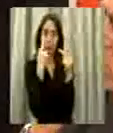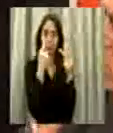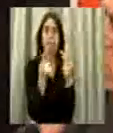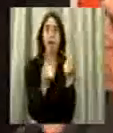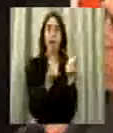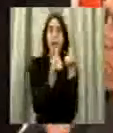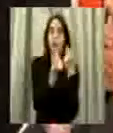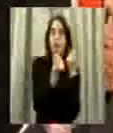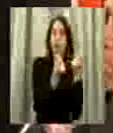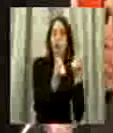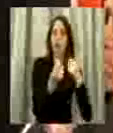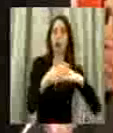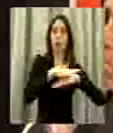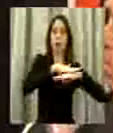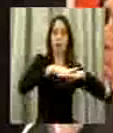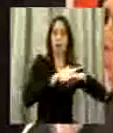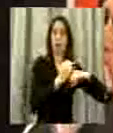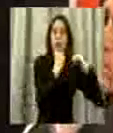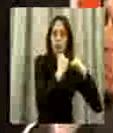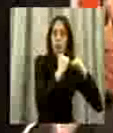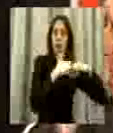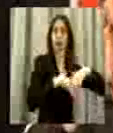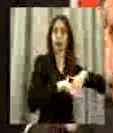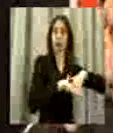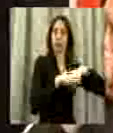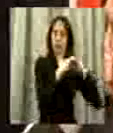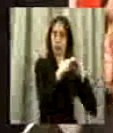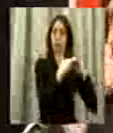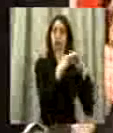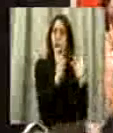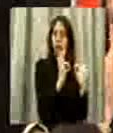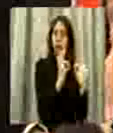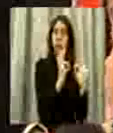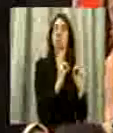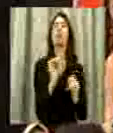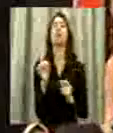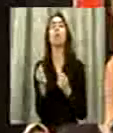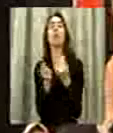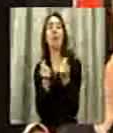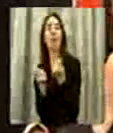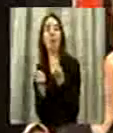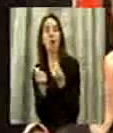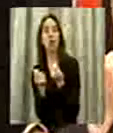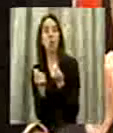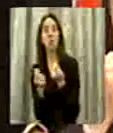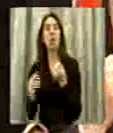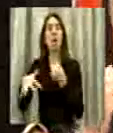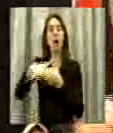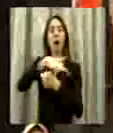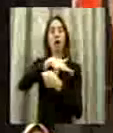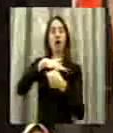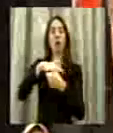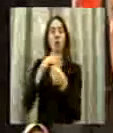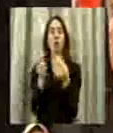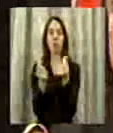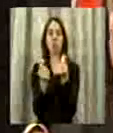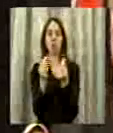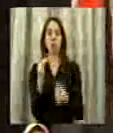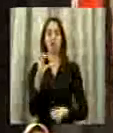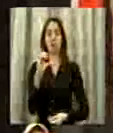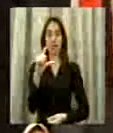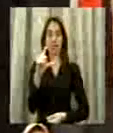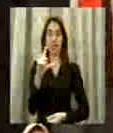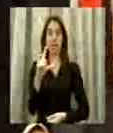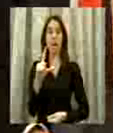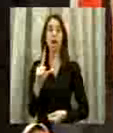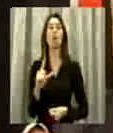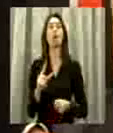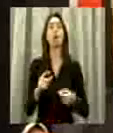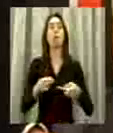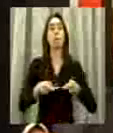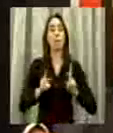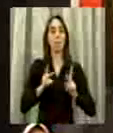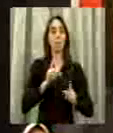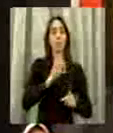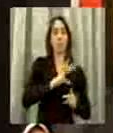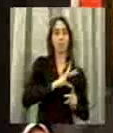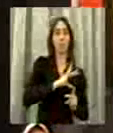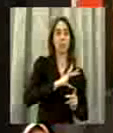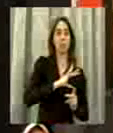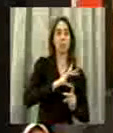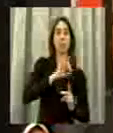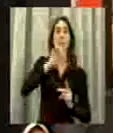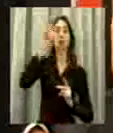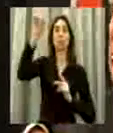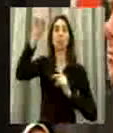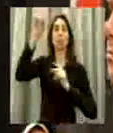una economía con bases sólidas, una economía que tiene las condiciones fiscales, nos permiten salir a los mercados